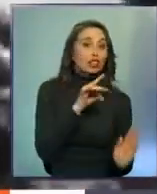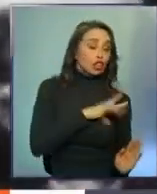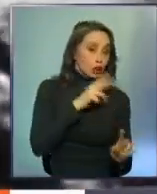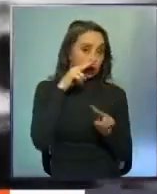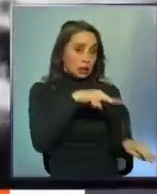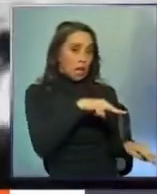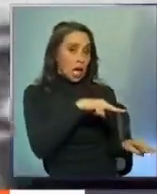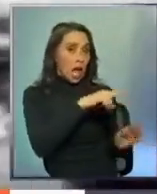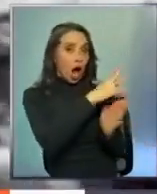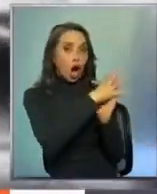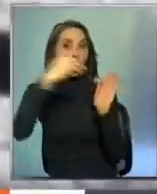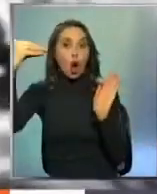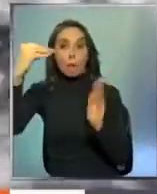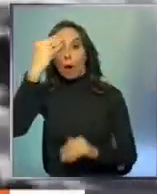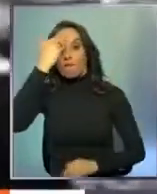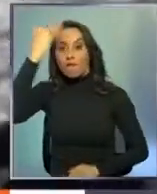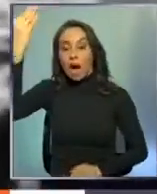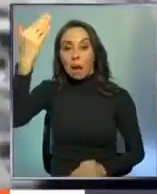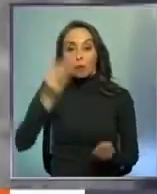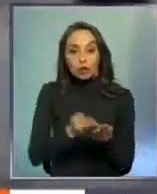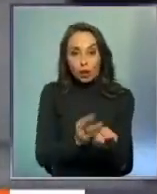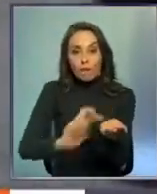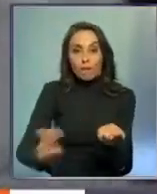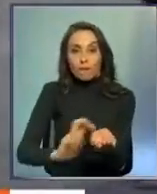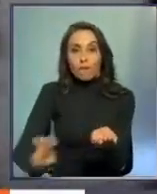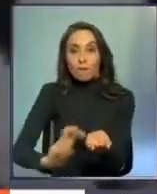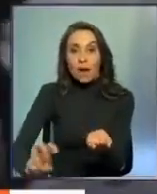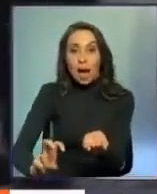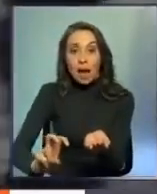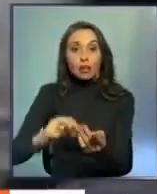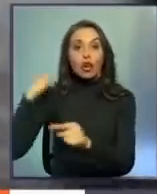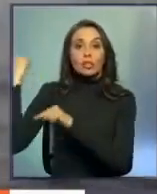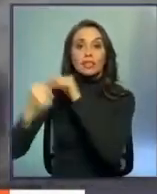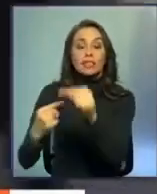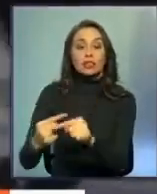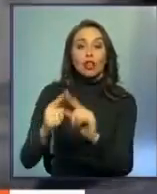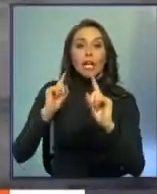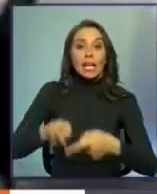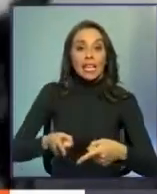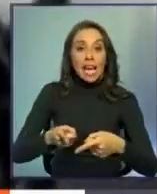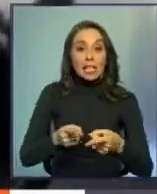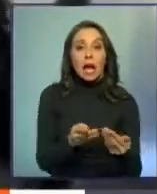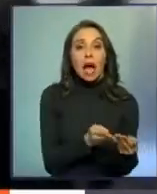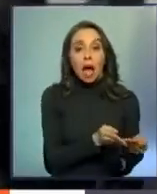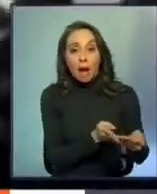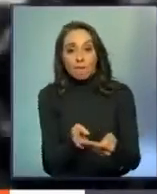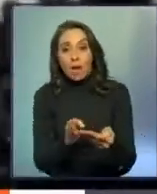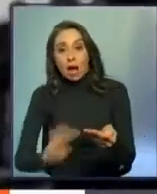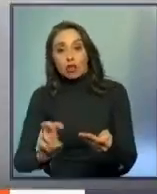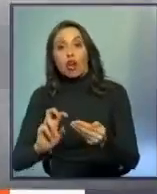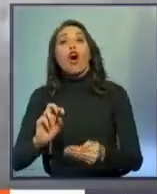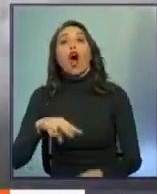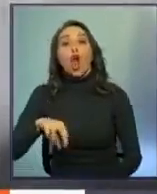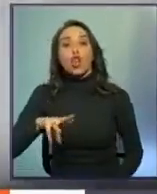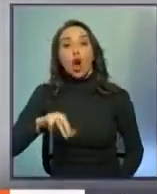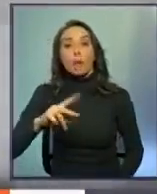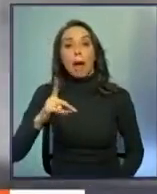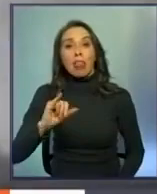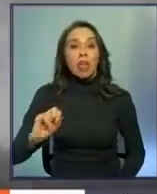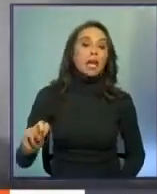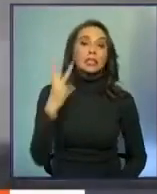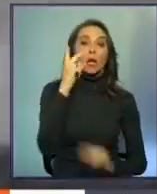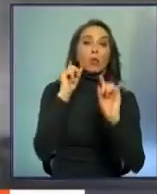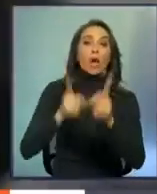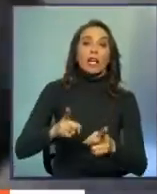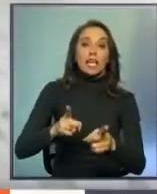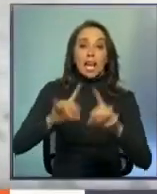inspiró al más famoso de los desembarcos anfibios de la historia, el de Normandía, con el cual la Segunda Guerra Mundial